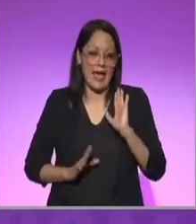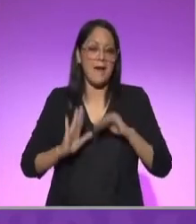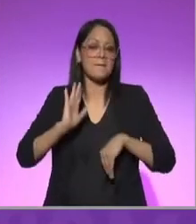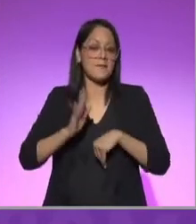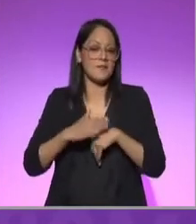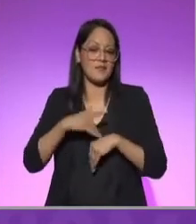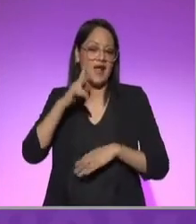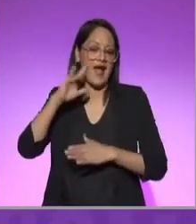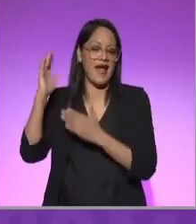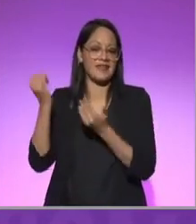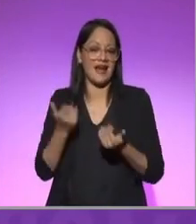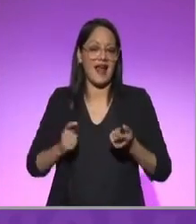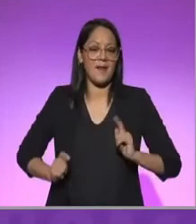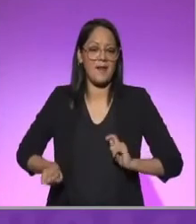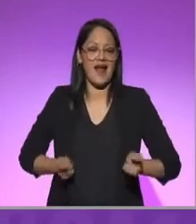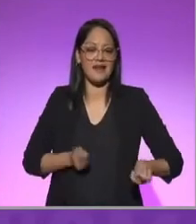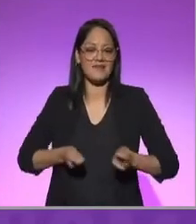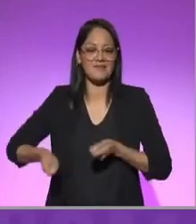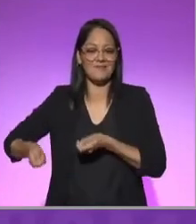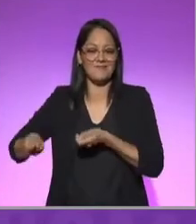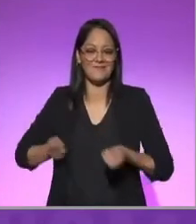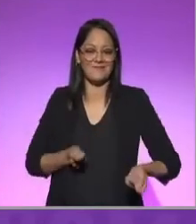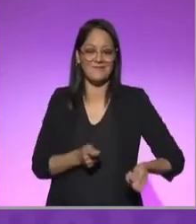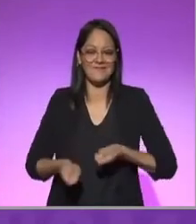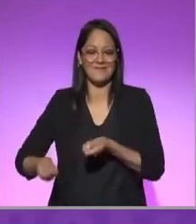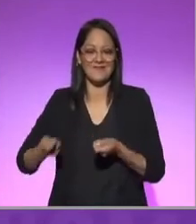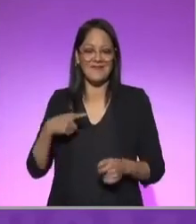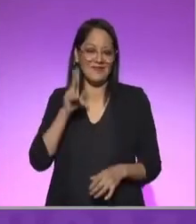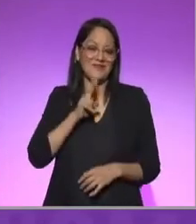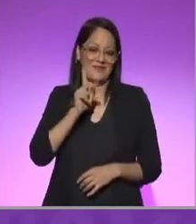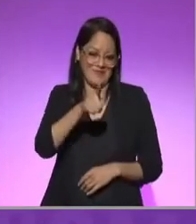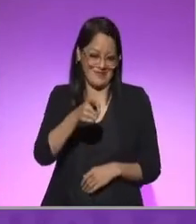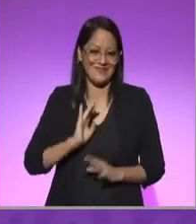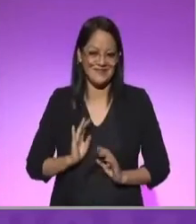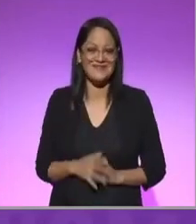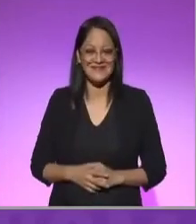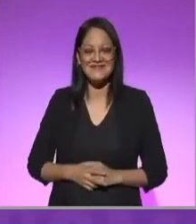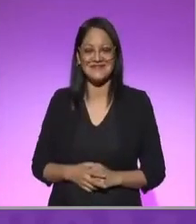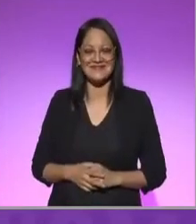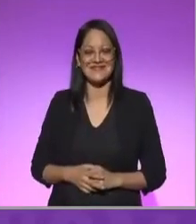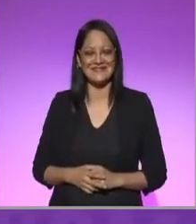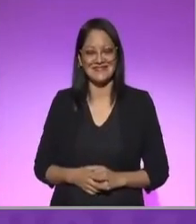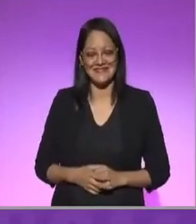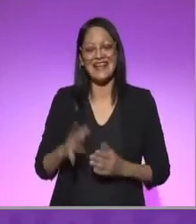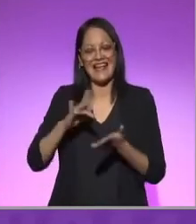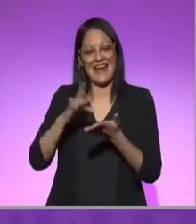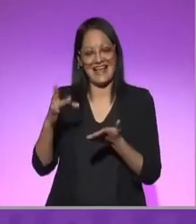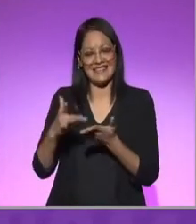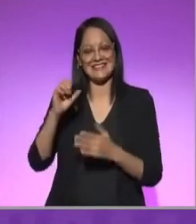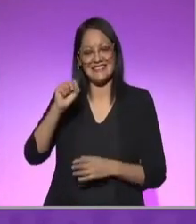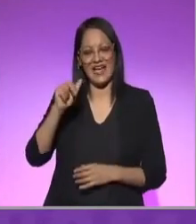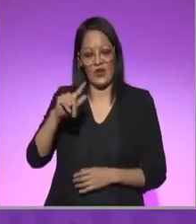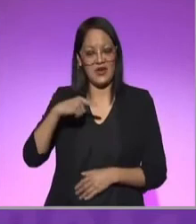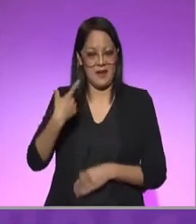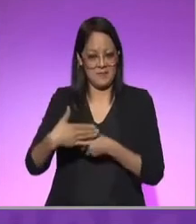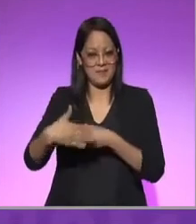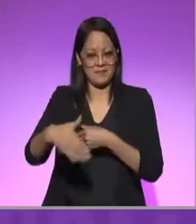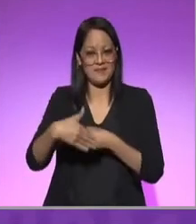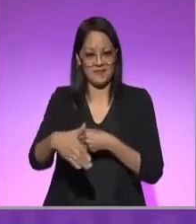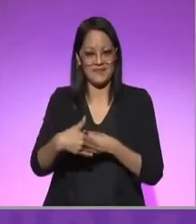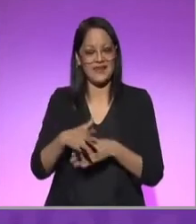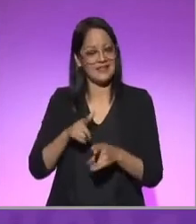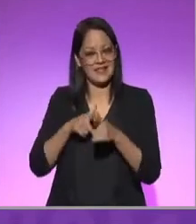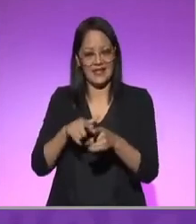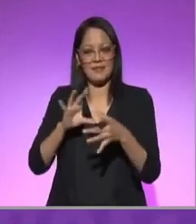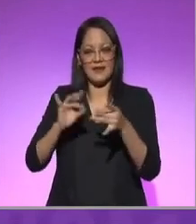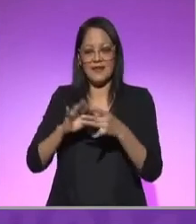para que nos toques dos notas. Saulito marimbista. Muchas gracias, Saúl. Ya seguiremos charlando porque tienes una vida tan